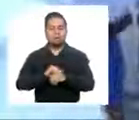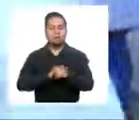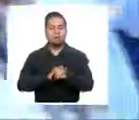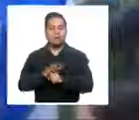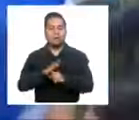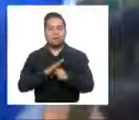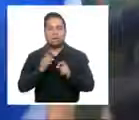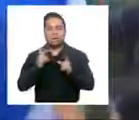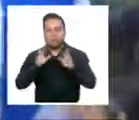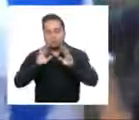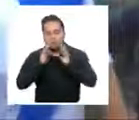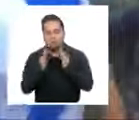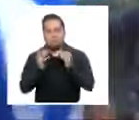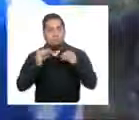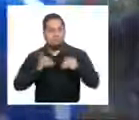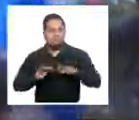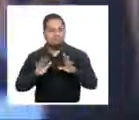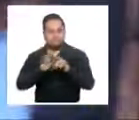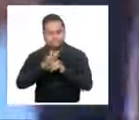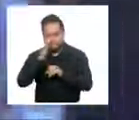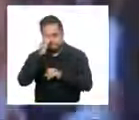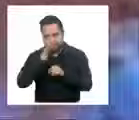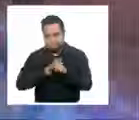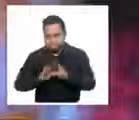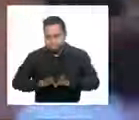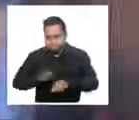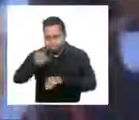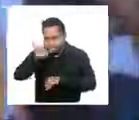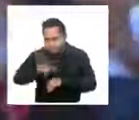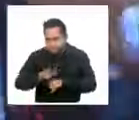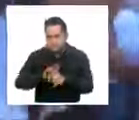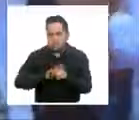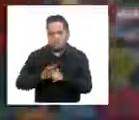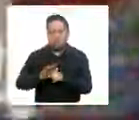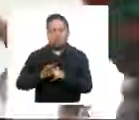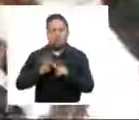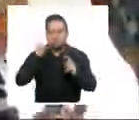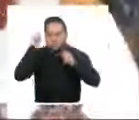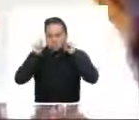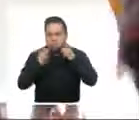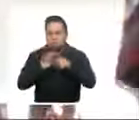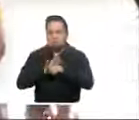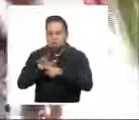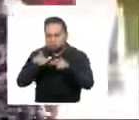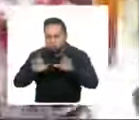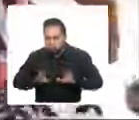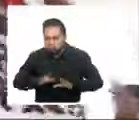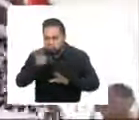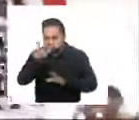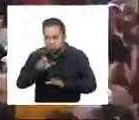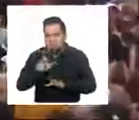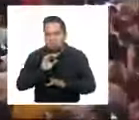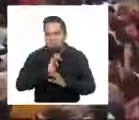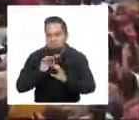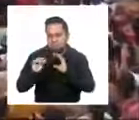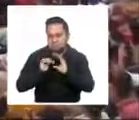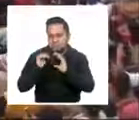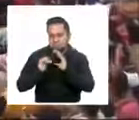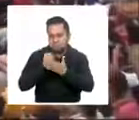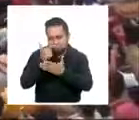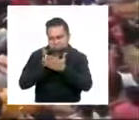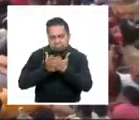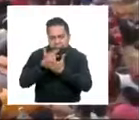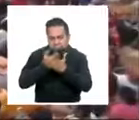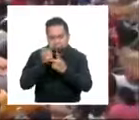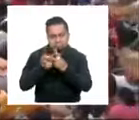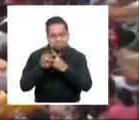una estrategia para conocer el perfil del turista, y de esta manera nos arroje varias variantes e